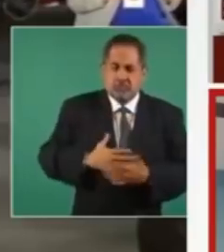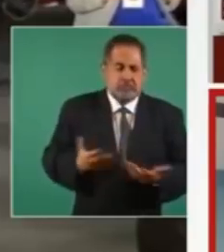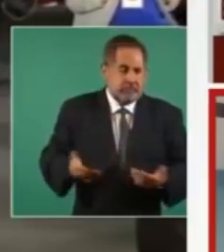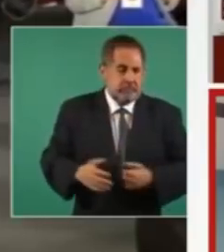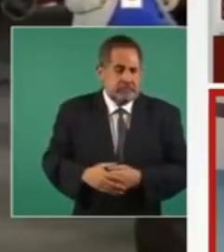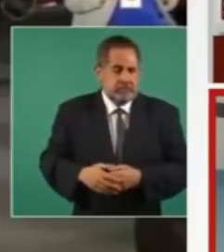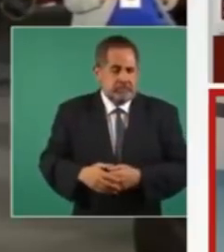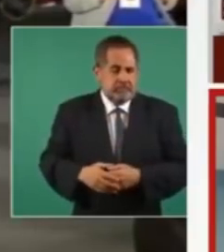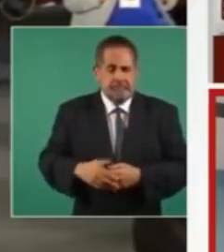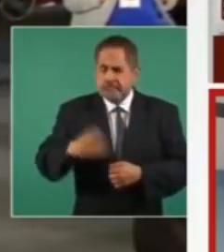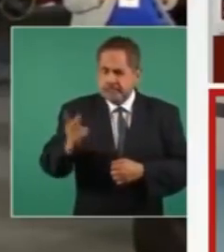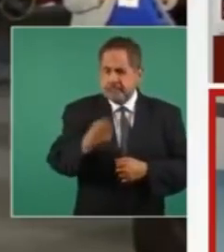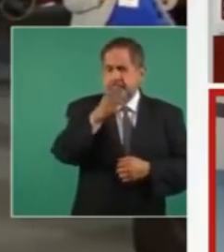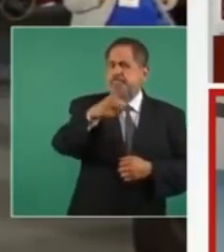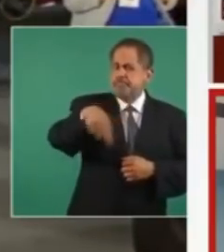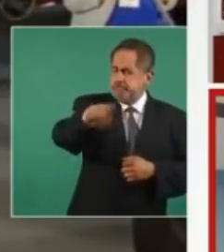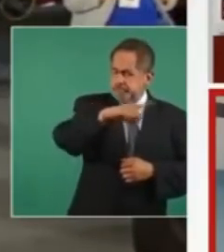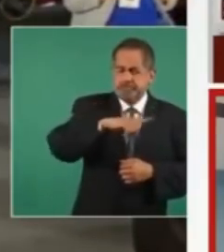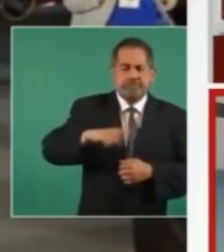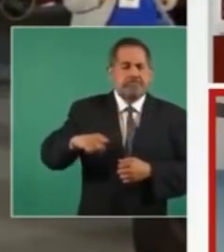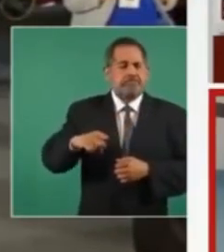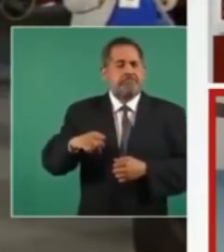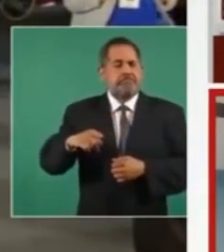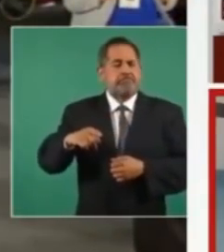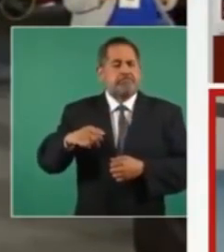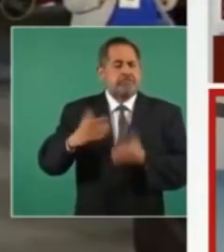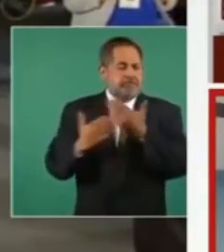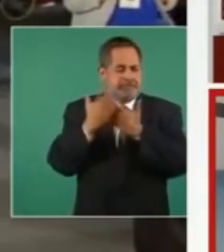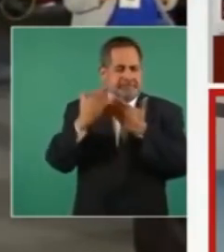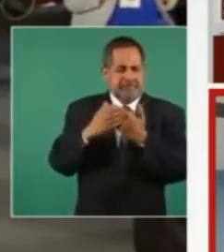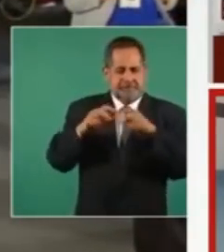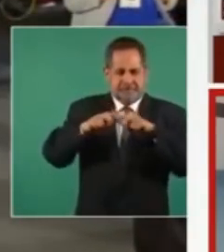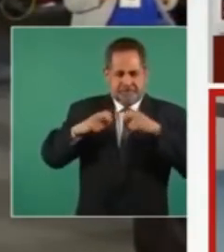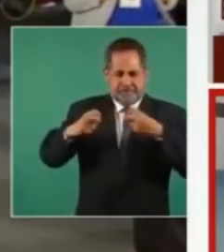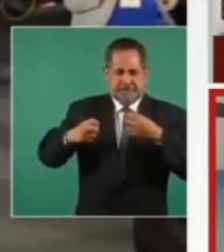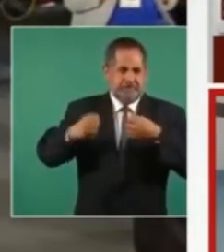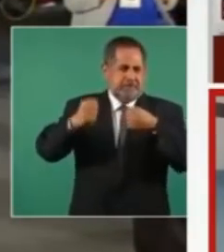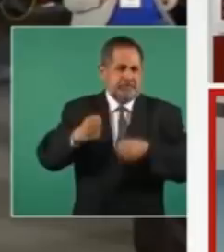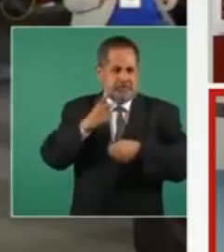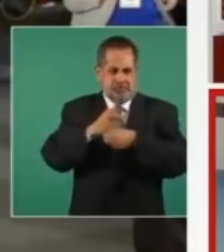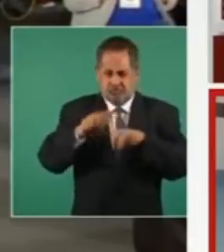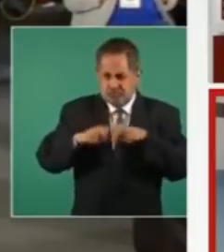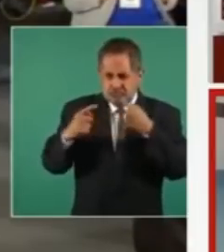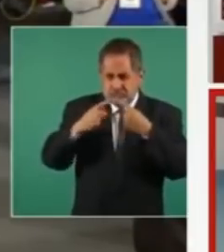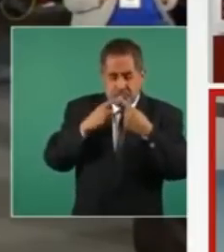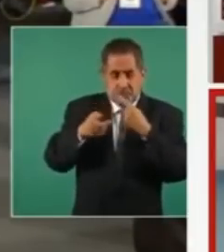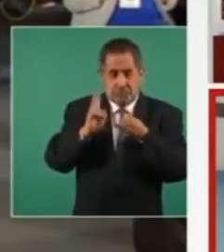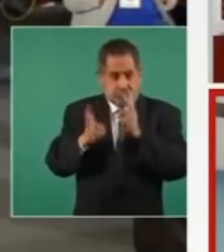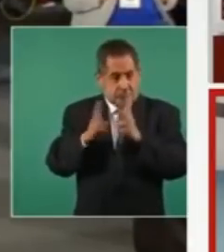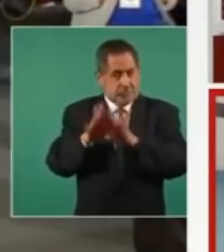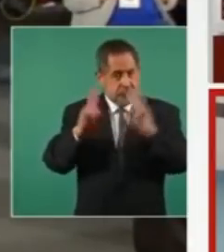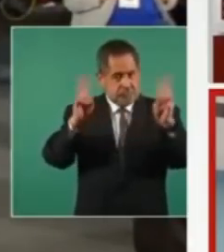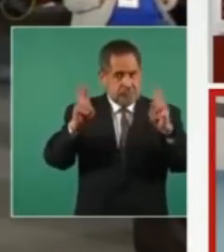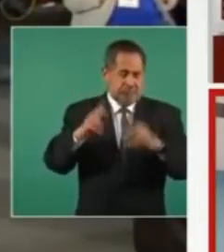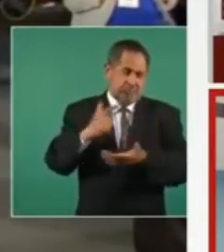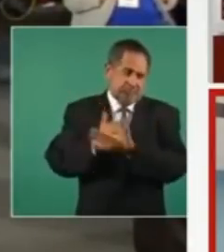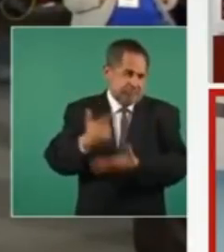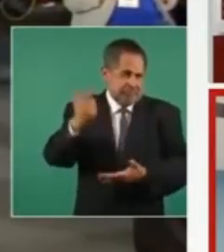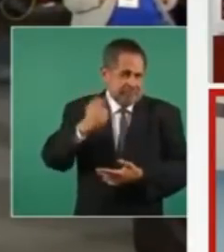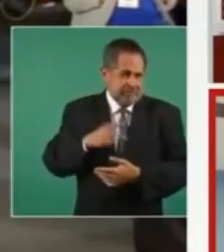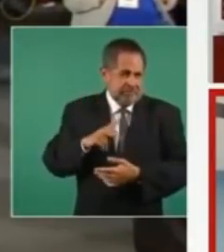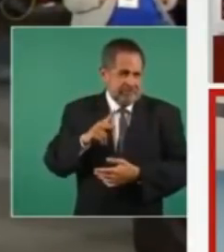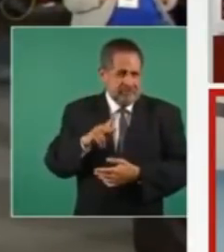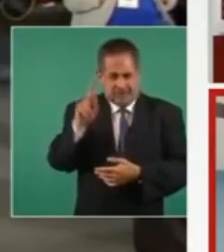han tratado en el gabinete de seguridad, ya que esto puede escalar mucho más y, por supuesto, esto es grave